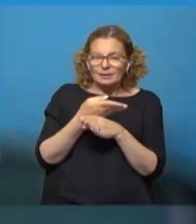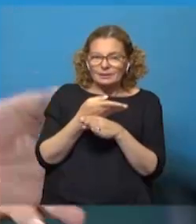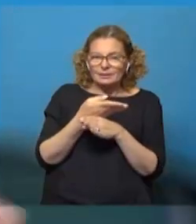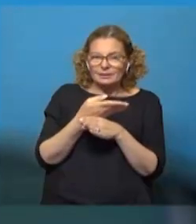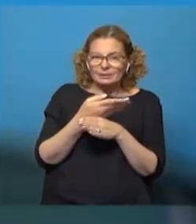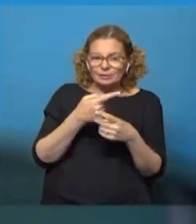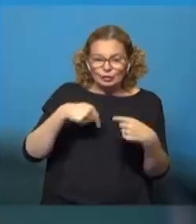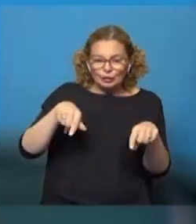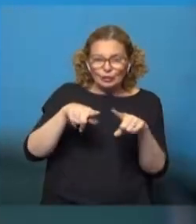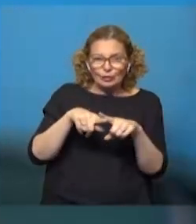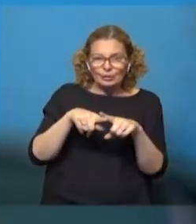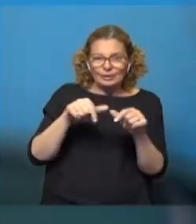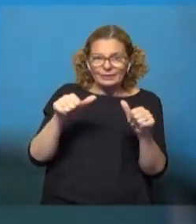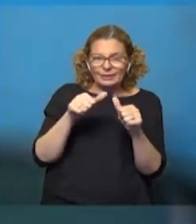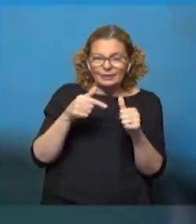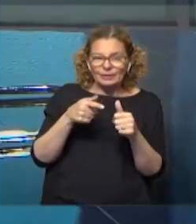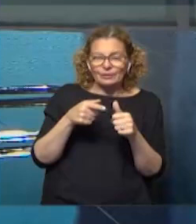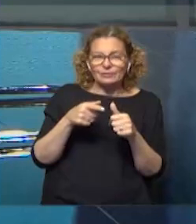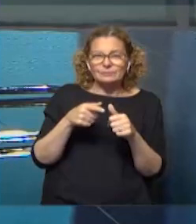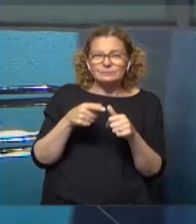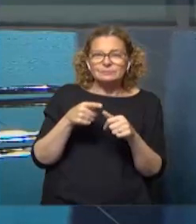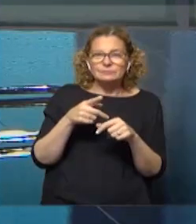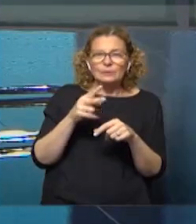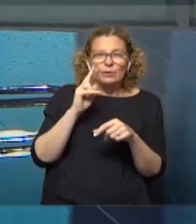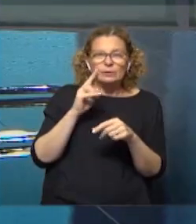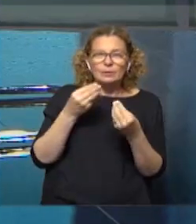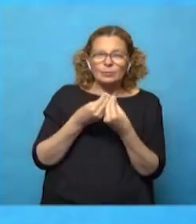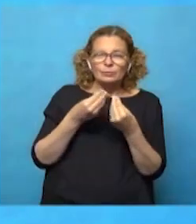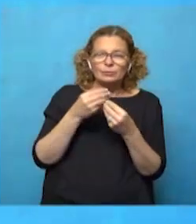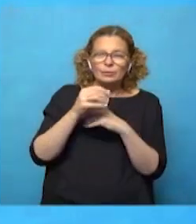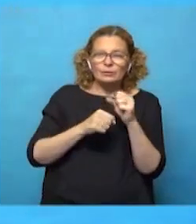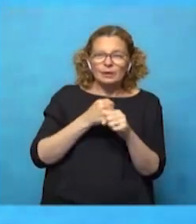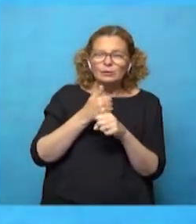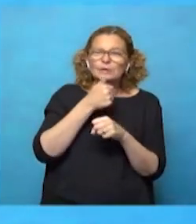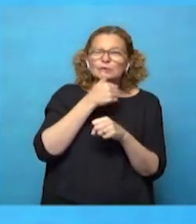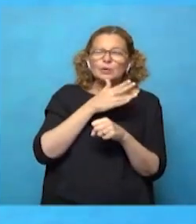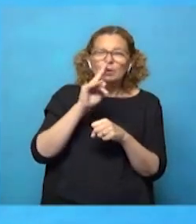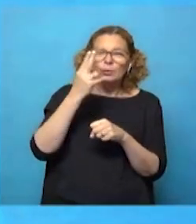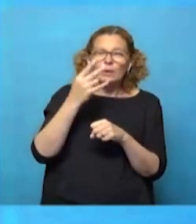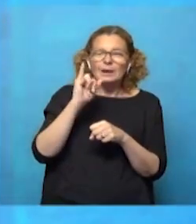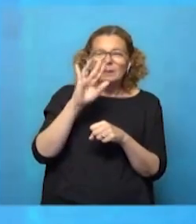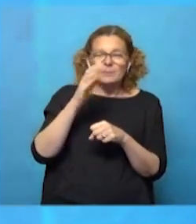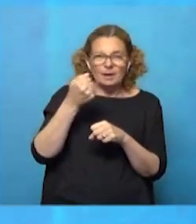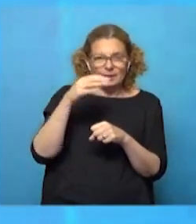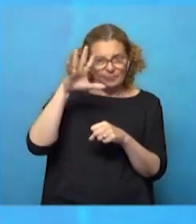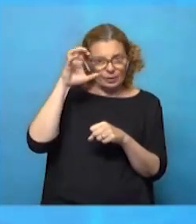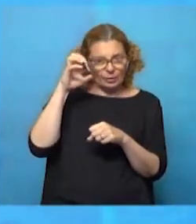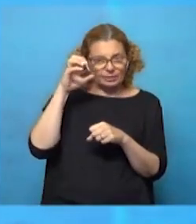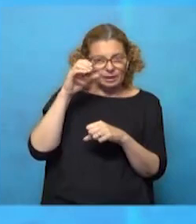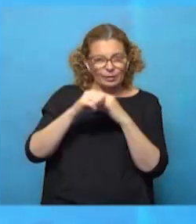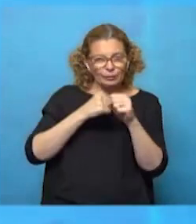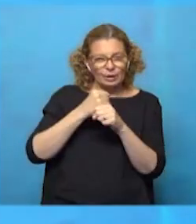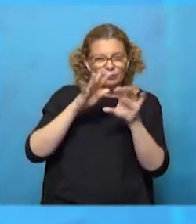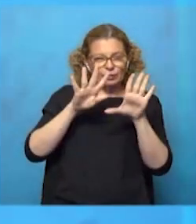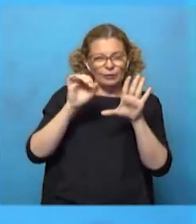los agentes lo que hicieron esa ahora Carlos vos diste muchos años historia del Uruguay en elipa recuerdo los 90